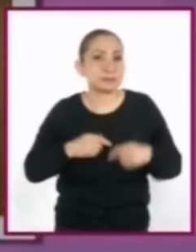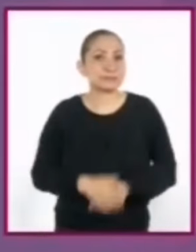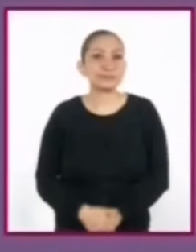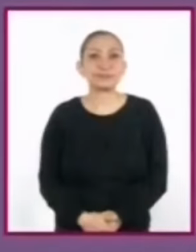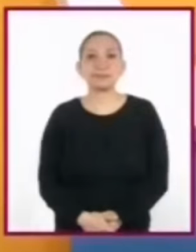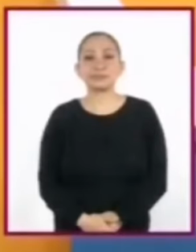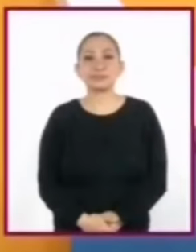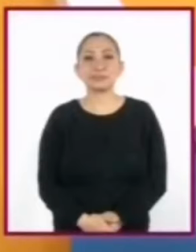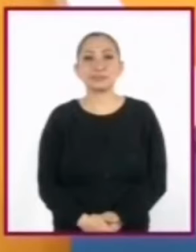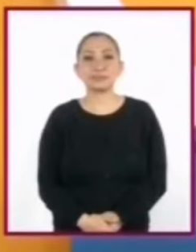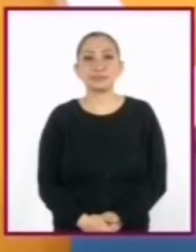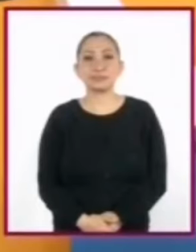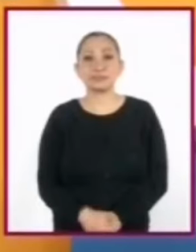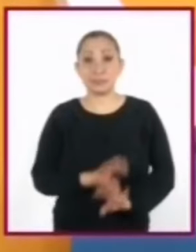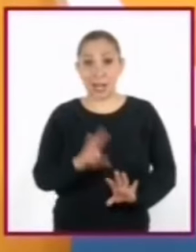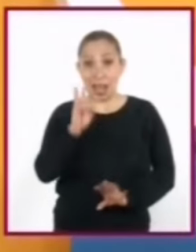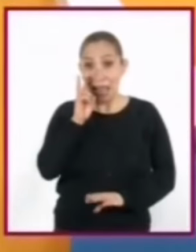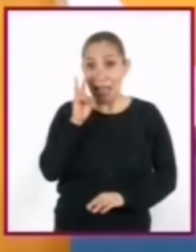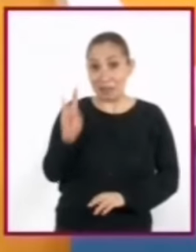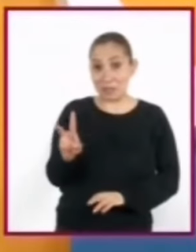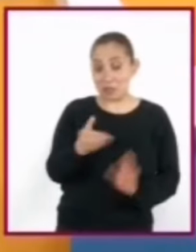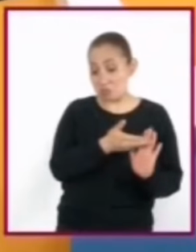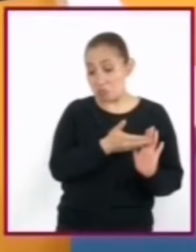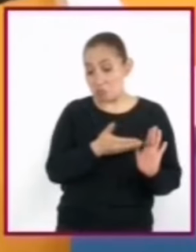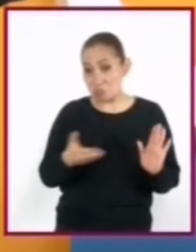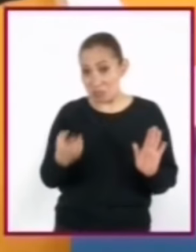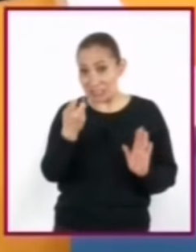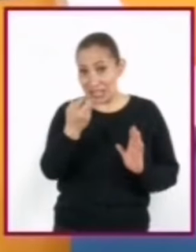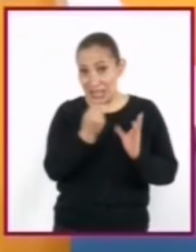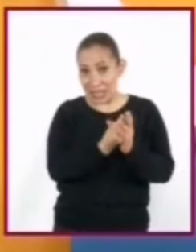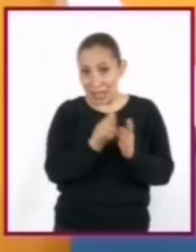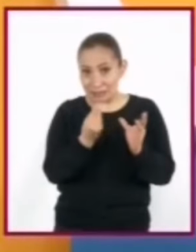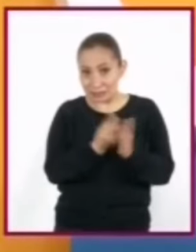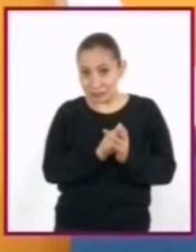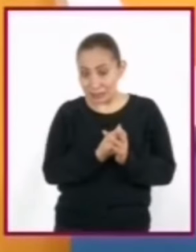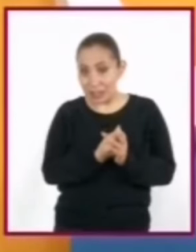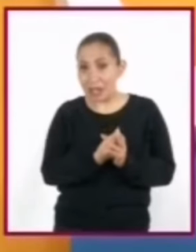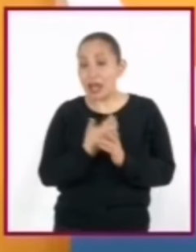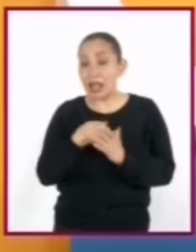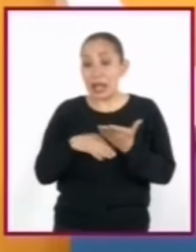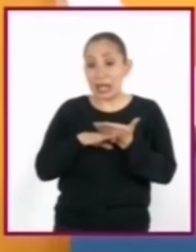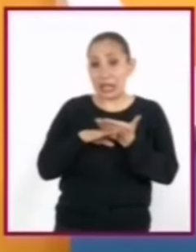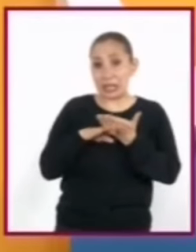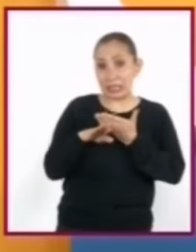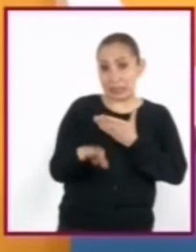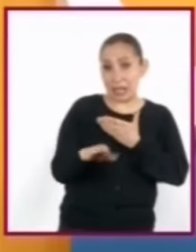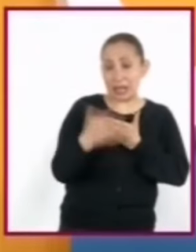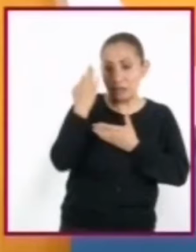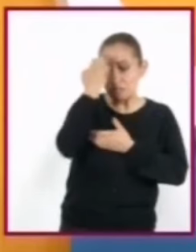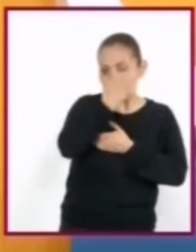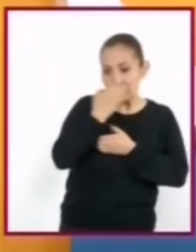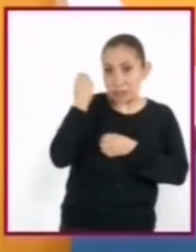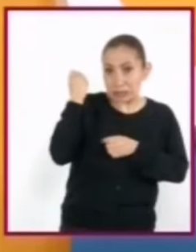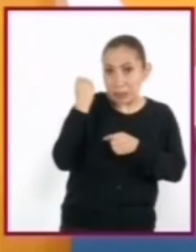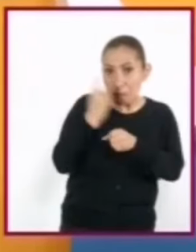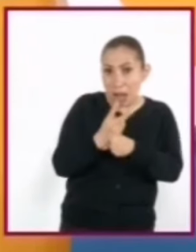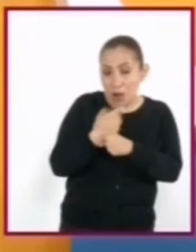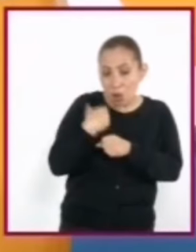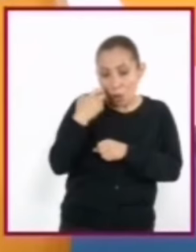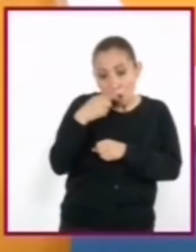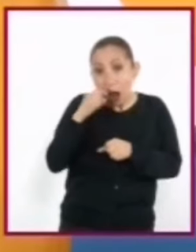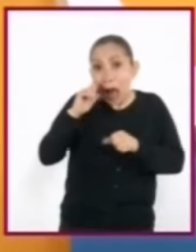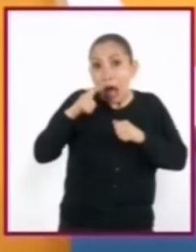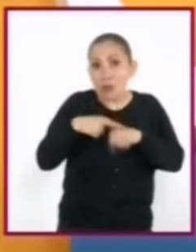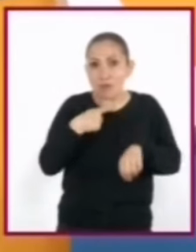personas. Como hemos visto a lo largo de esta sesión, la prevención y el diagnóstico oportuno